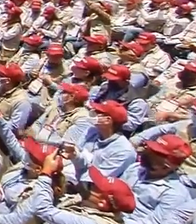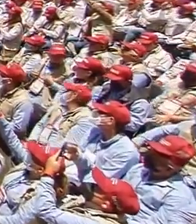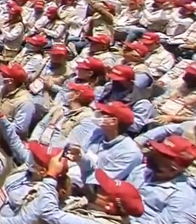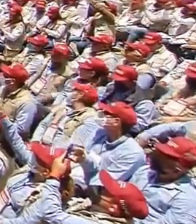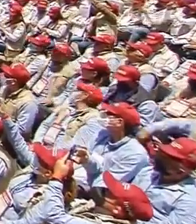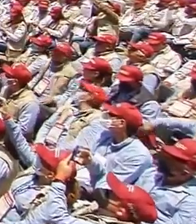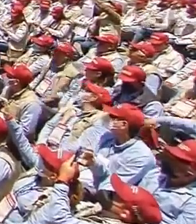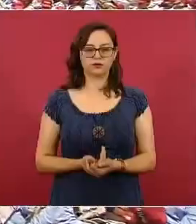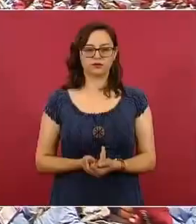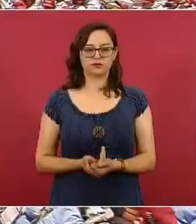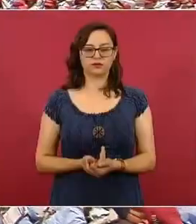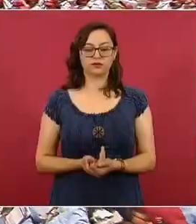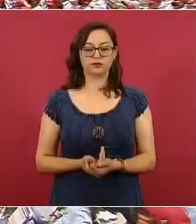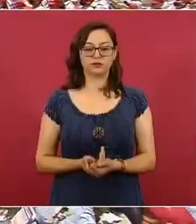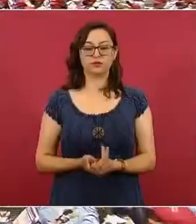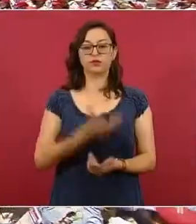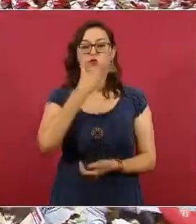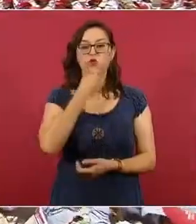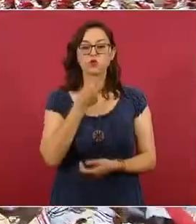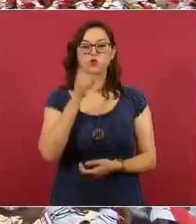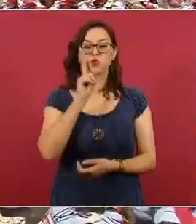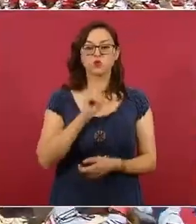Amigas, amigos,